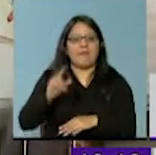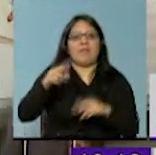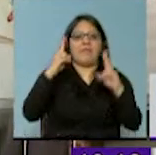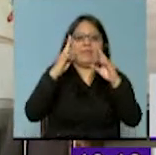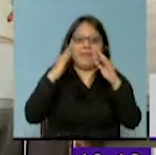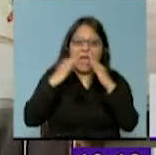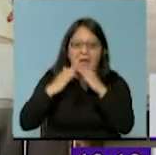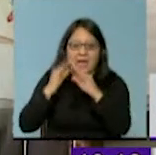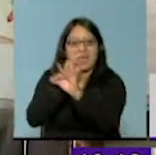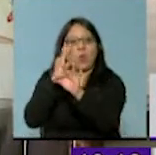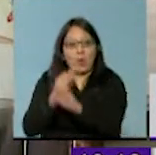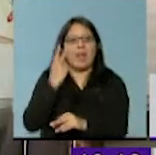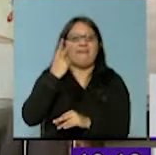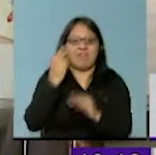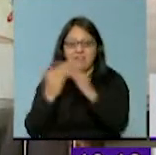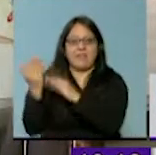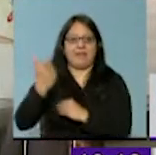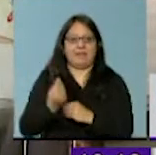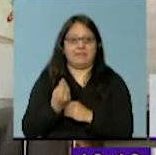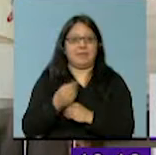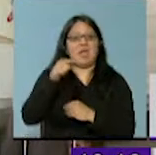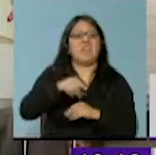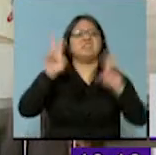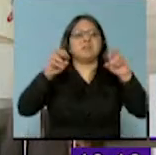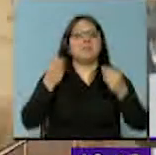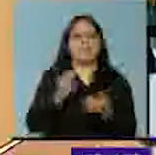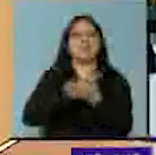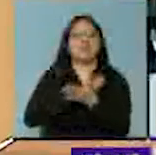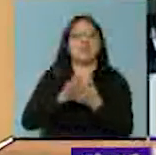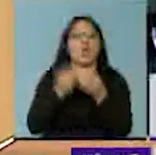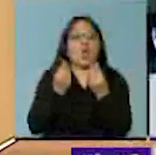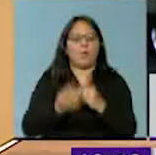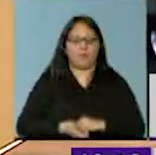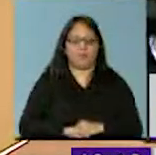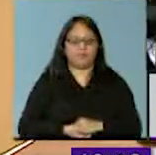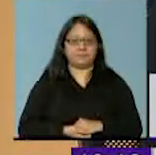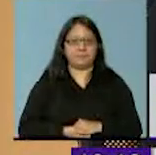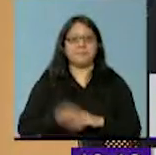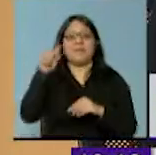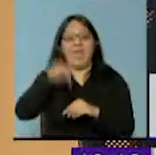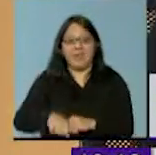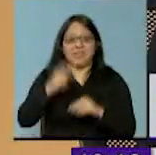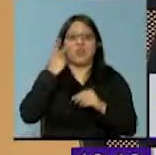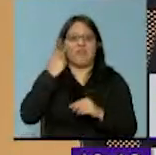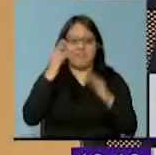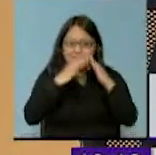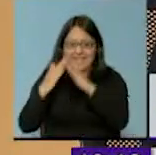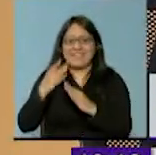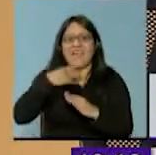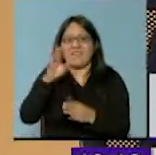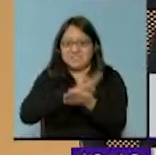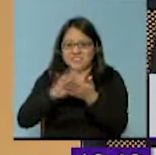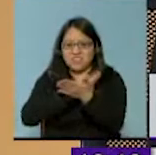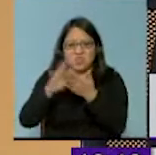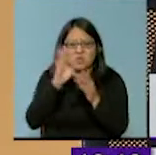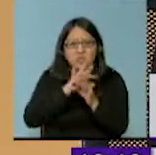todos los otros temas que lo involucran. Tema de viviendas no se resolvió ninguno. Tema de vivienda, no hay nadie que dijo que se haya resuelto el tema con Emilio Cayo.